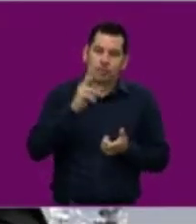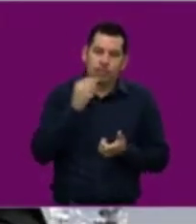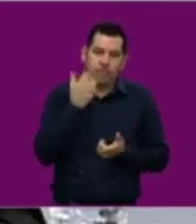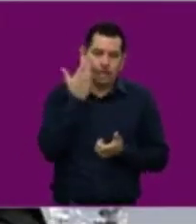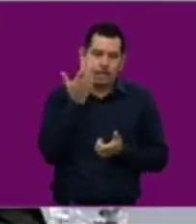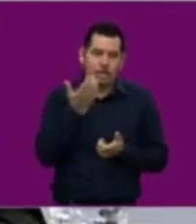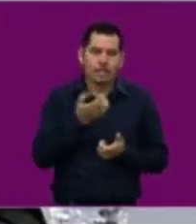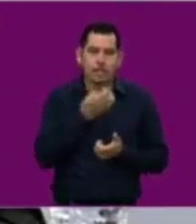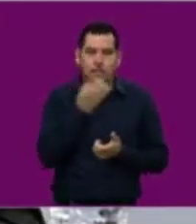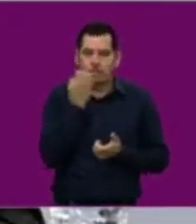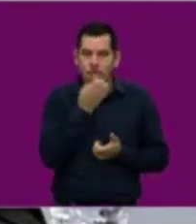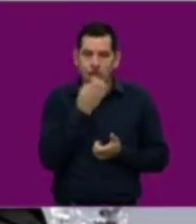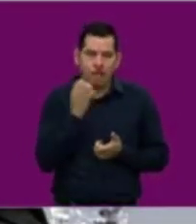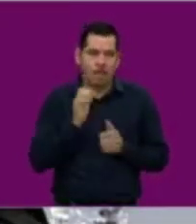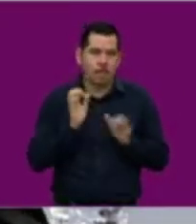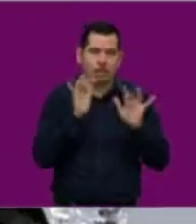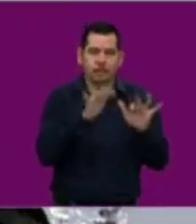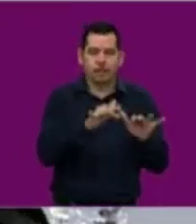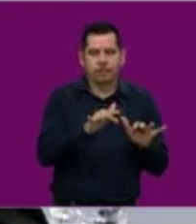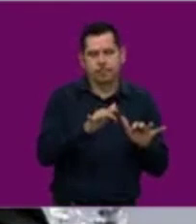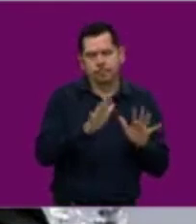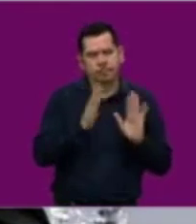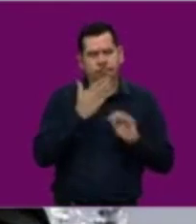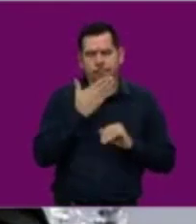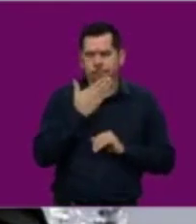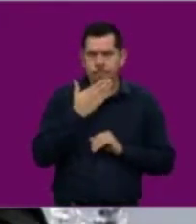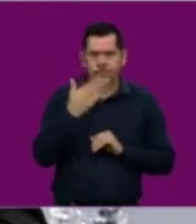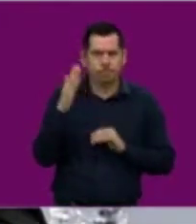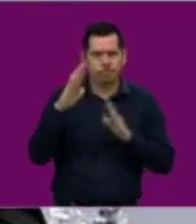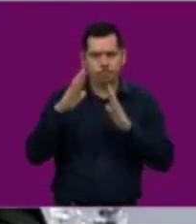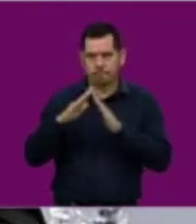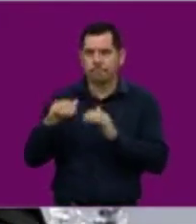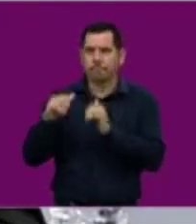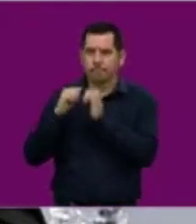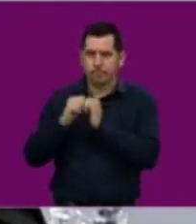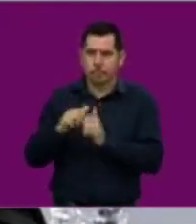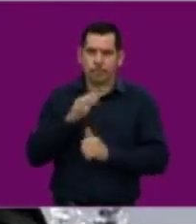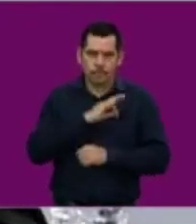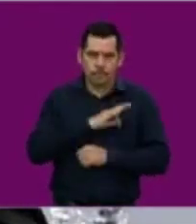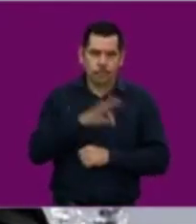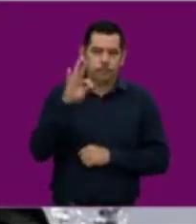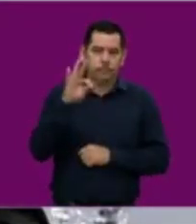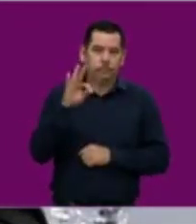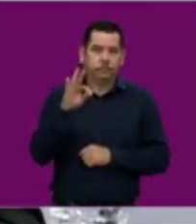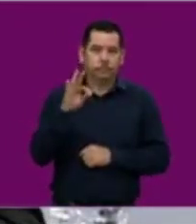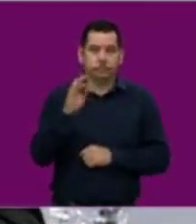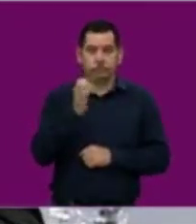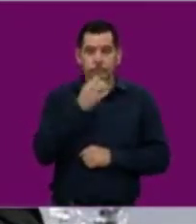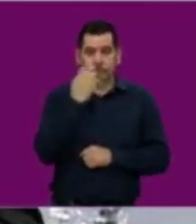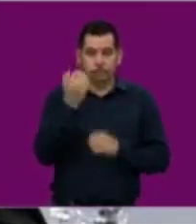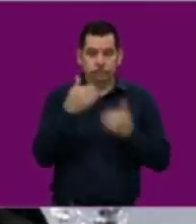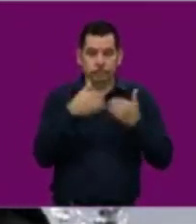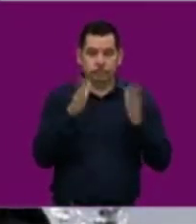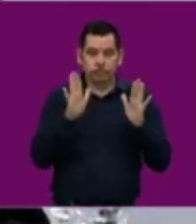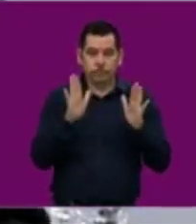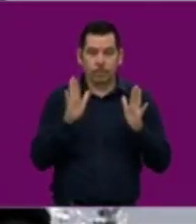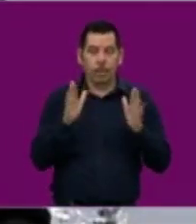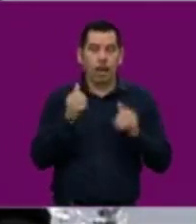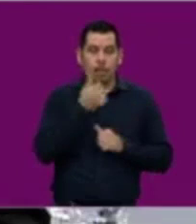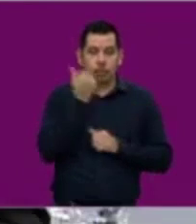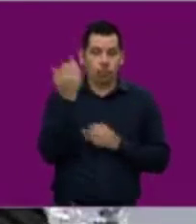se aperturen los planteles no implique que sea obligatorio su regreso